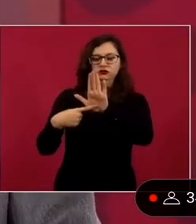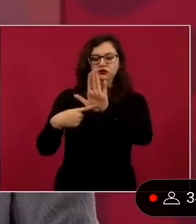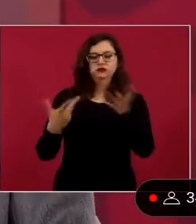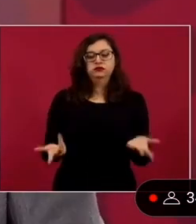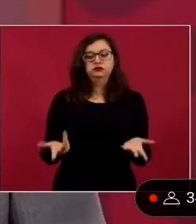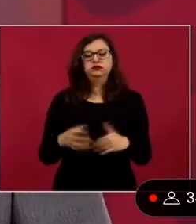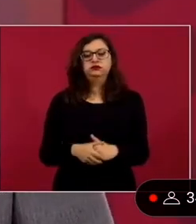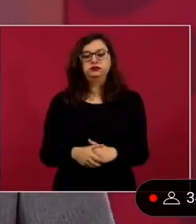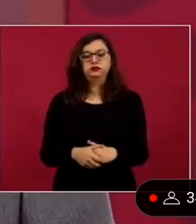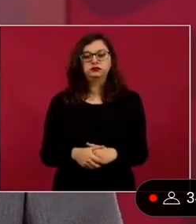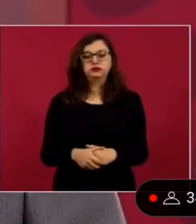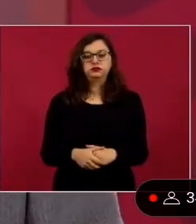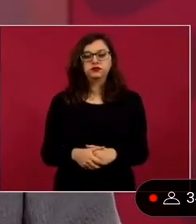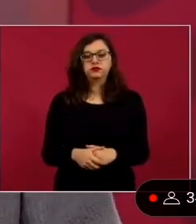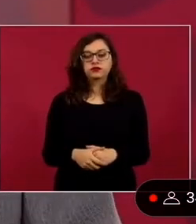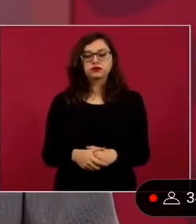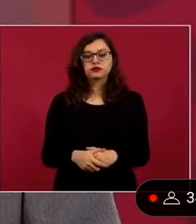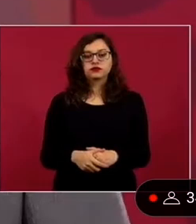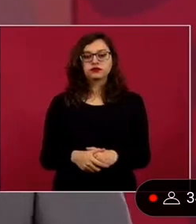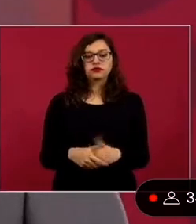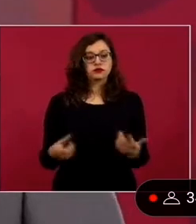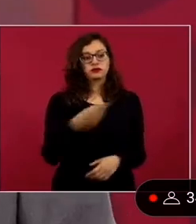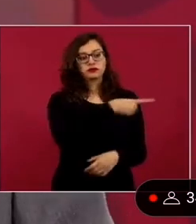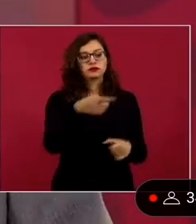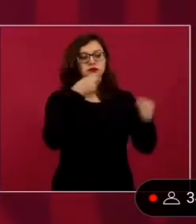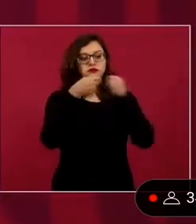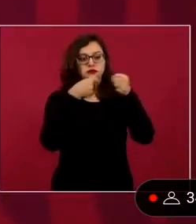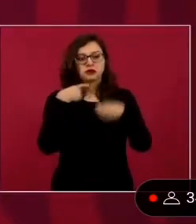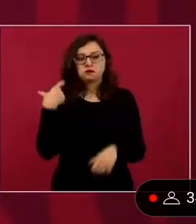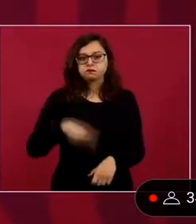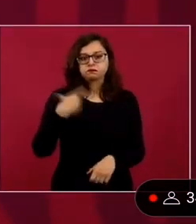Yo tengo menos bienes que esos periodistas.